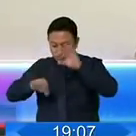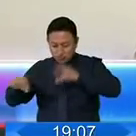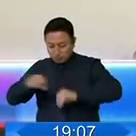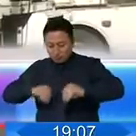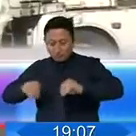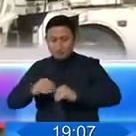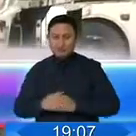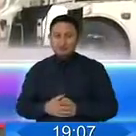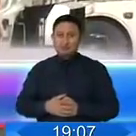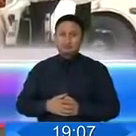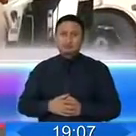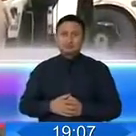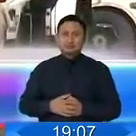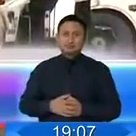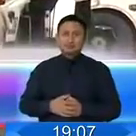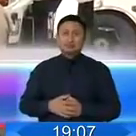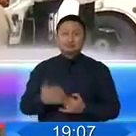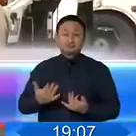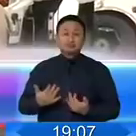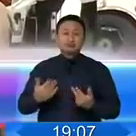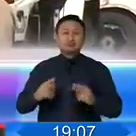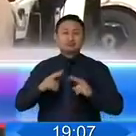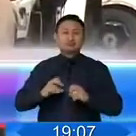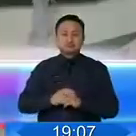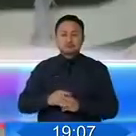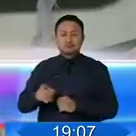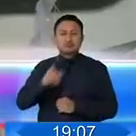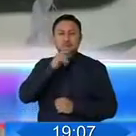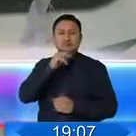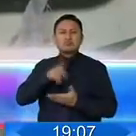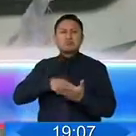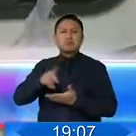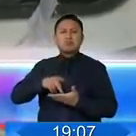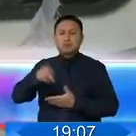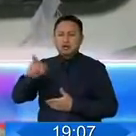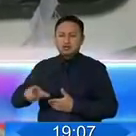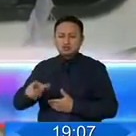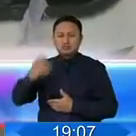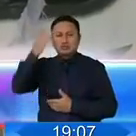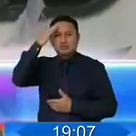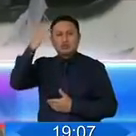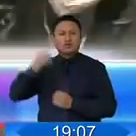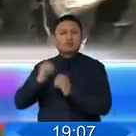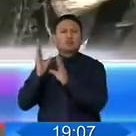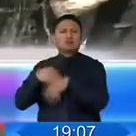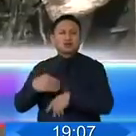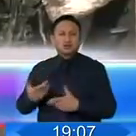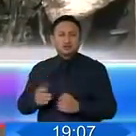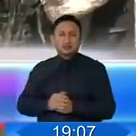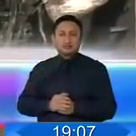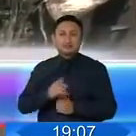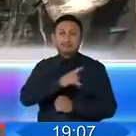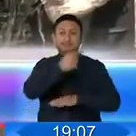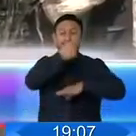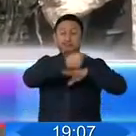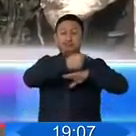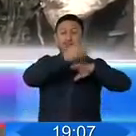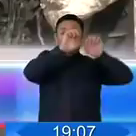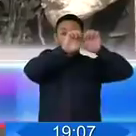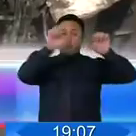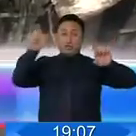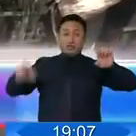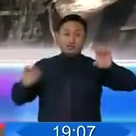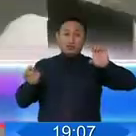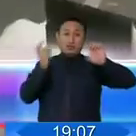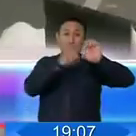el bus accidentado. De igual forma, se investiga quién sería el benefactor y cuáles serían los motivos. Por otro lado, el gerente de la empresa a la que estaría afiliada a